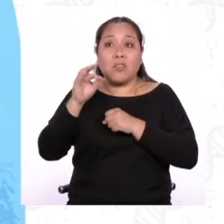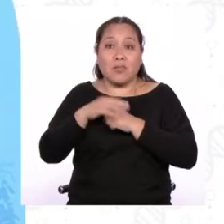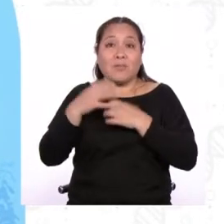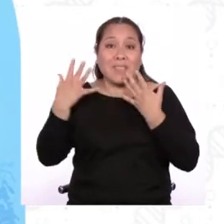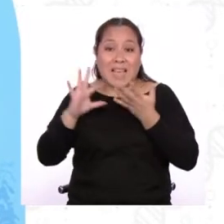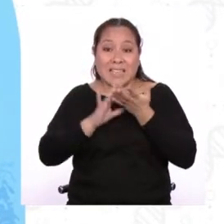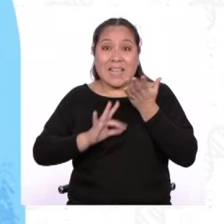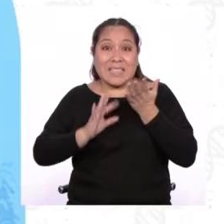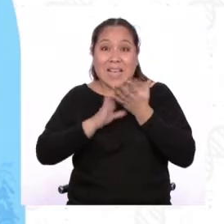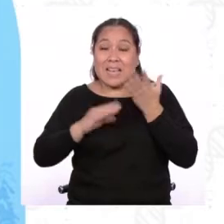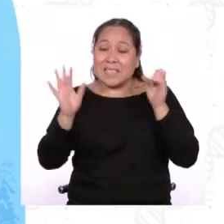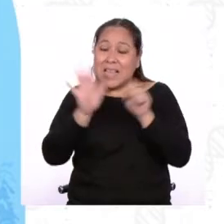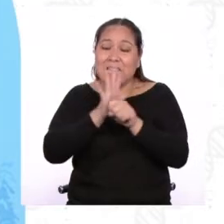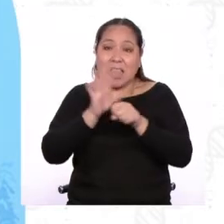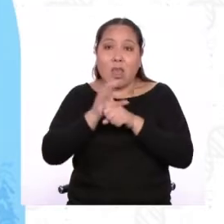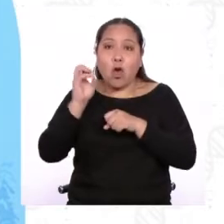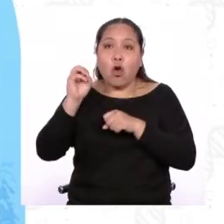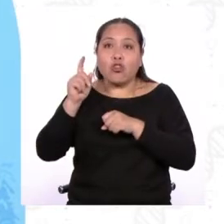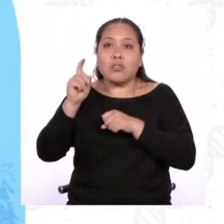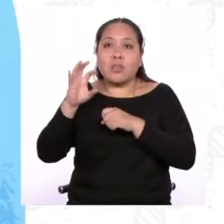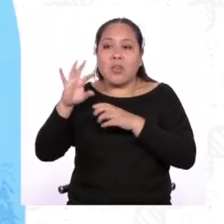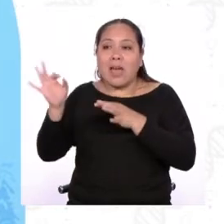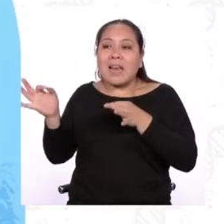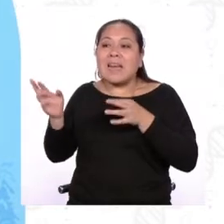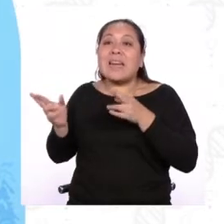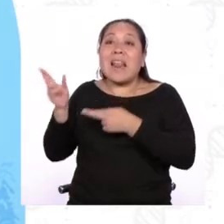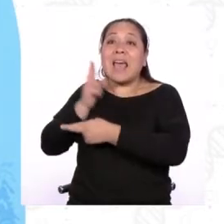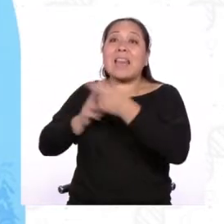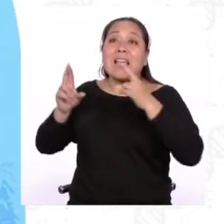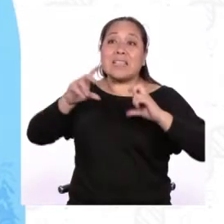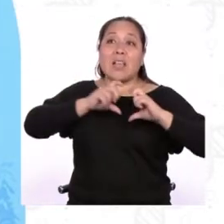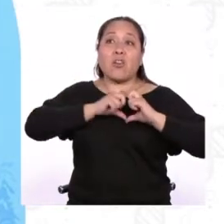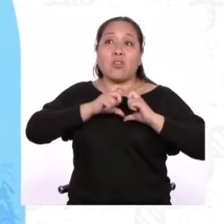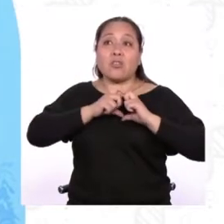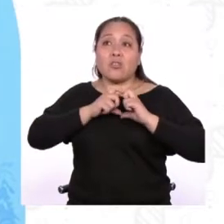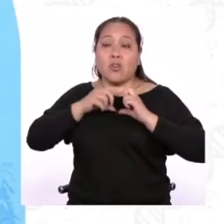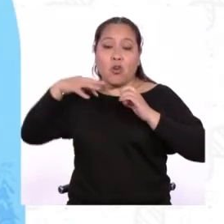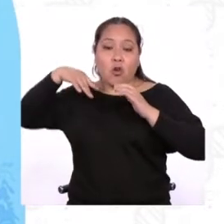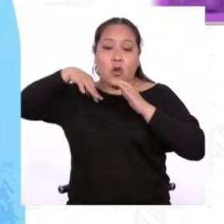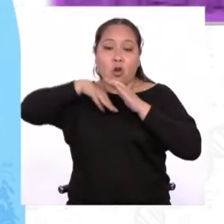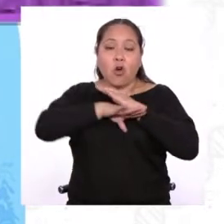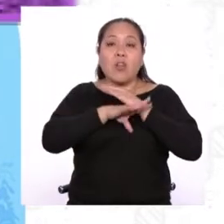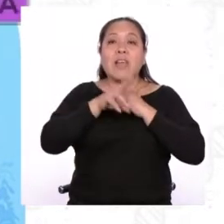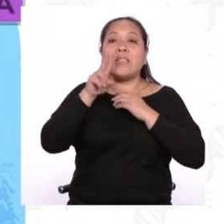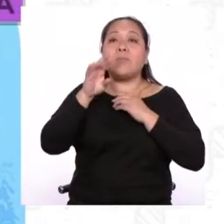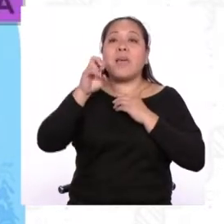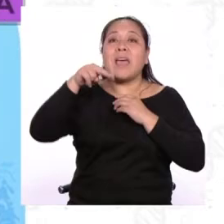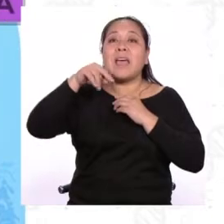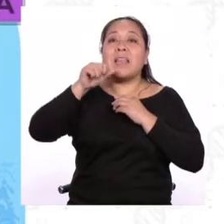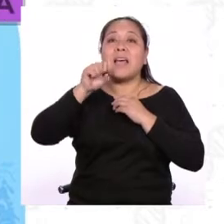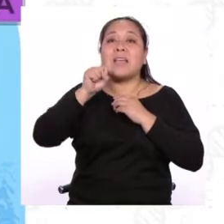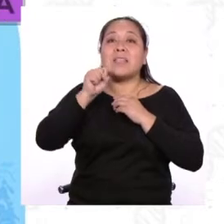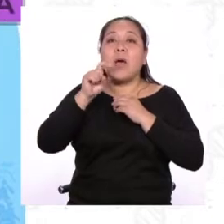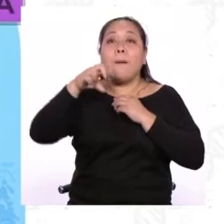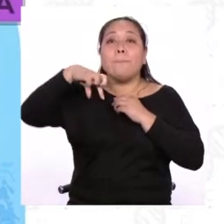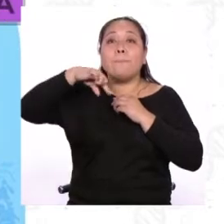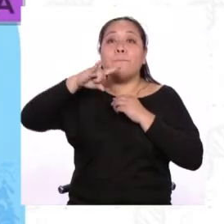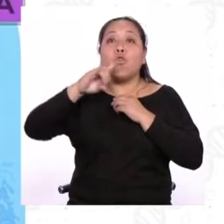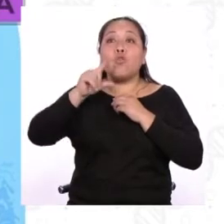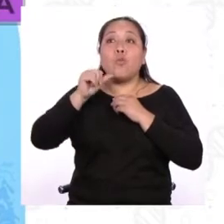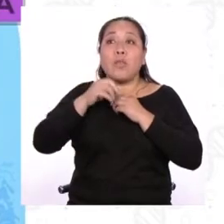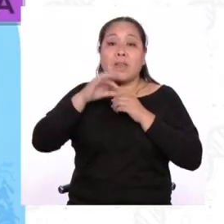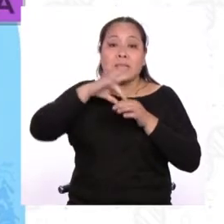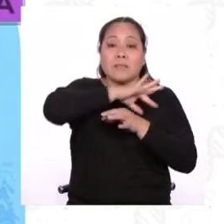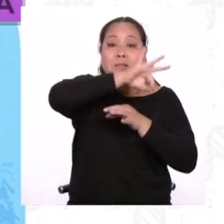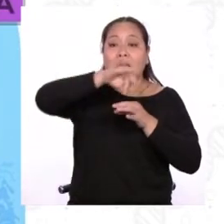sangre oxigenada regresará al corazón usando las venas pulmonares que se unen a la aurícula izquierda. Cuando